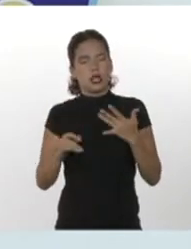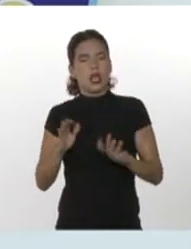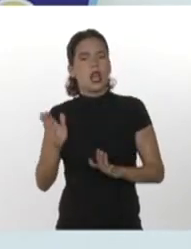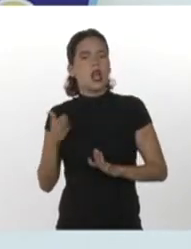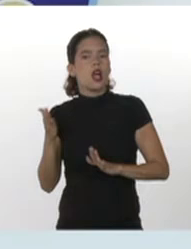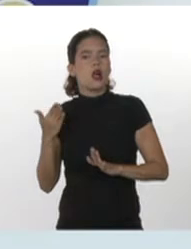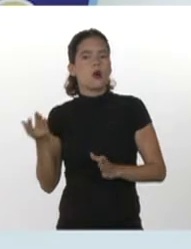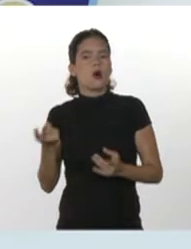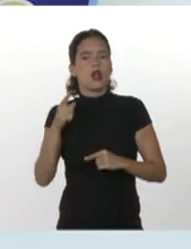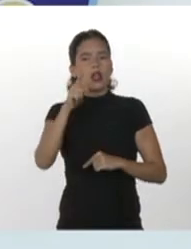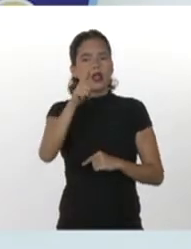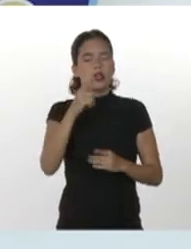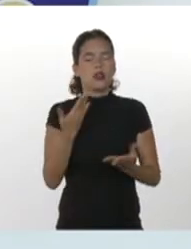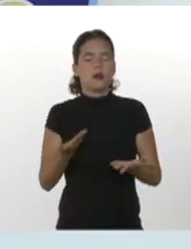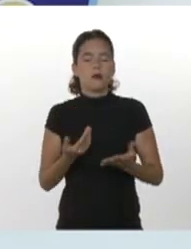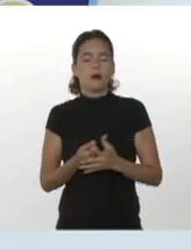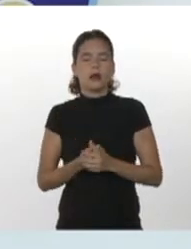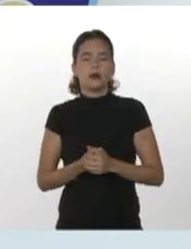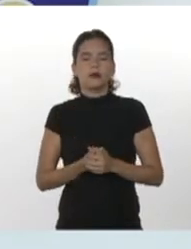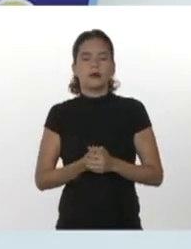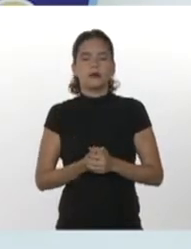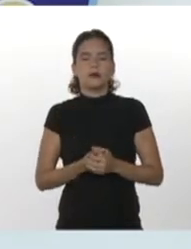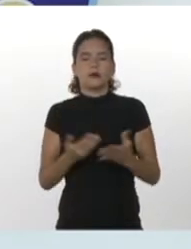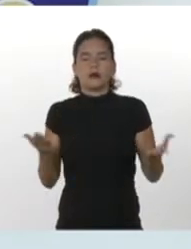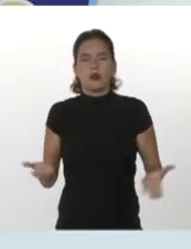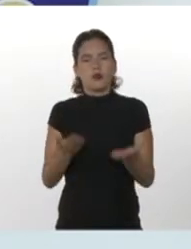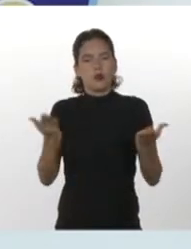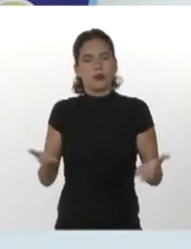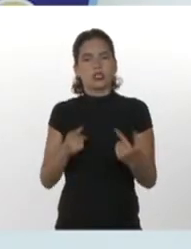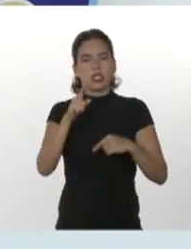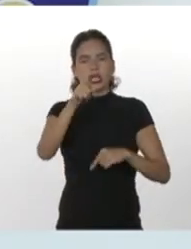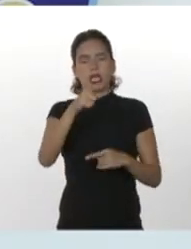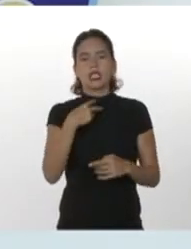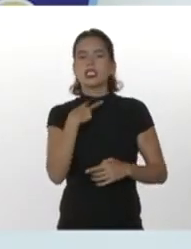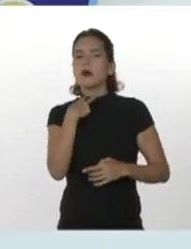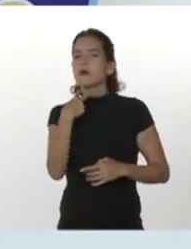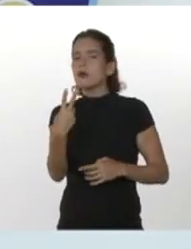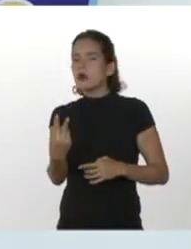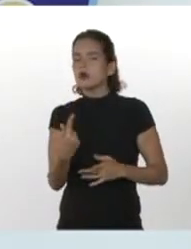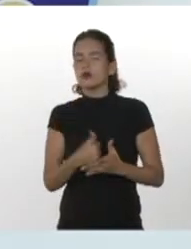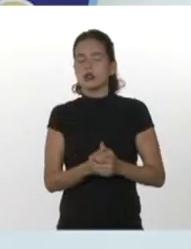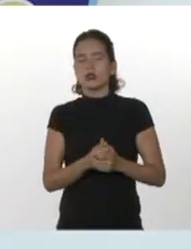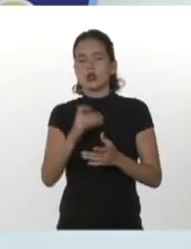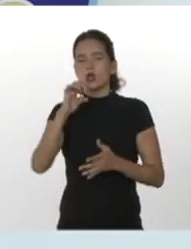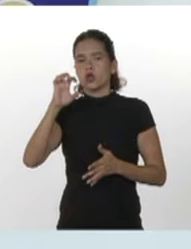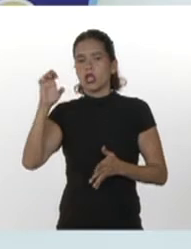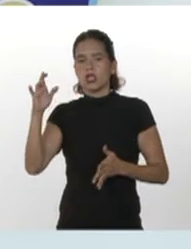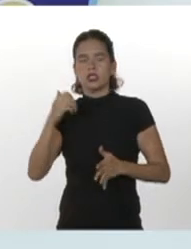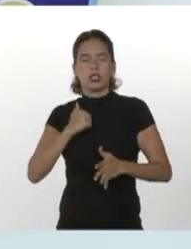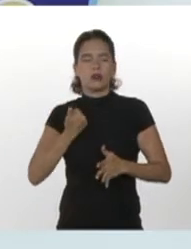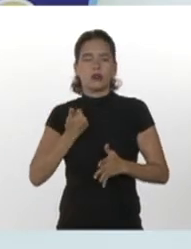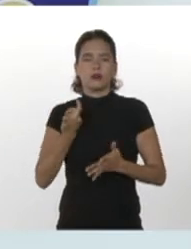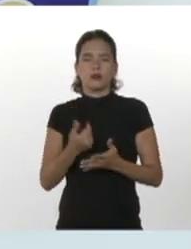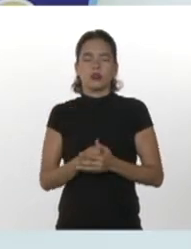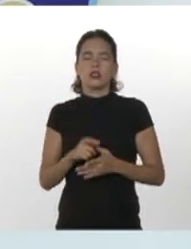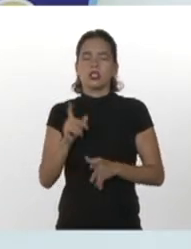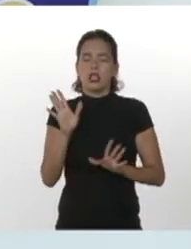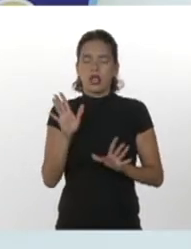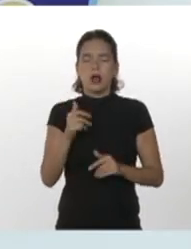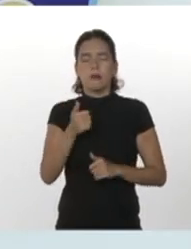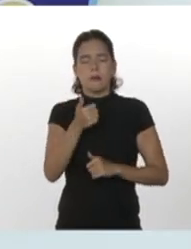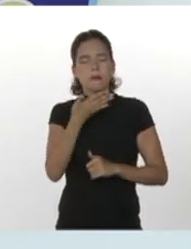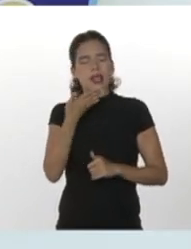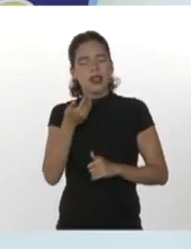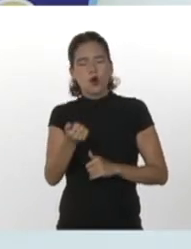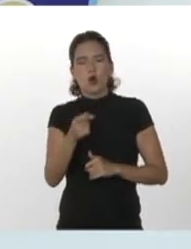las cuales él va entonces a fomentar que esa pronunciación de una letra determinada sea la adecuada.